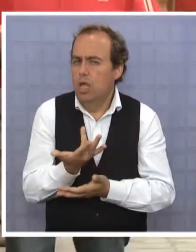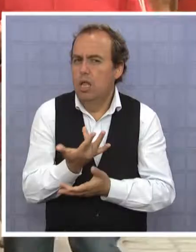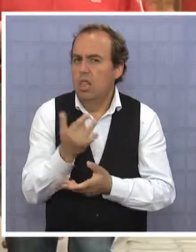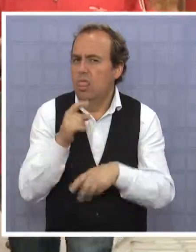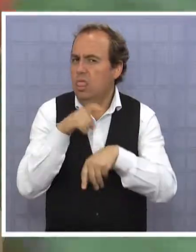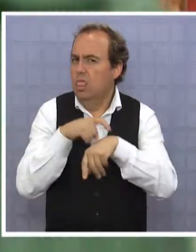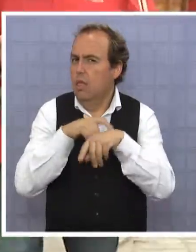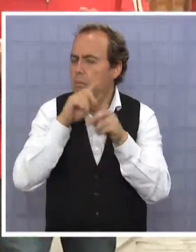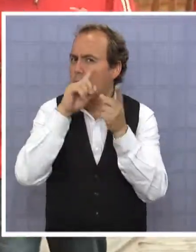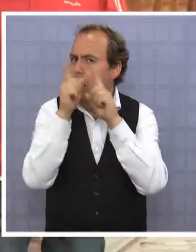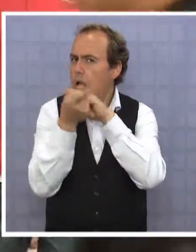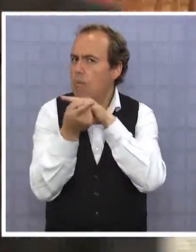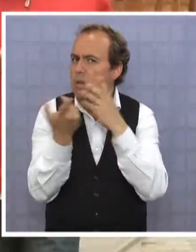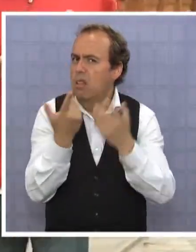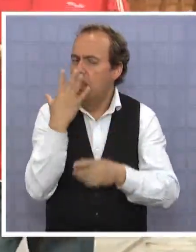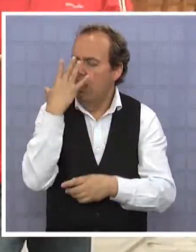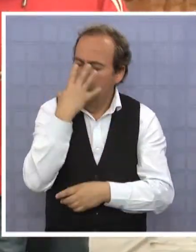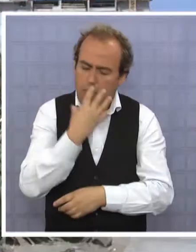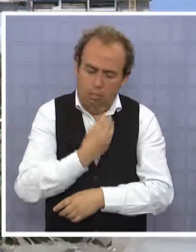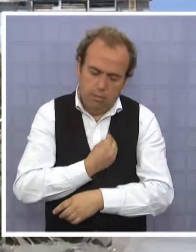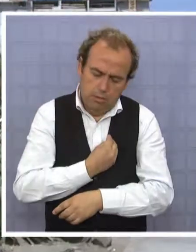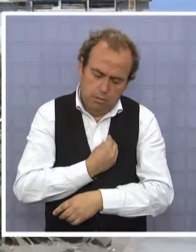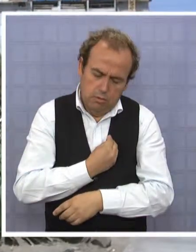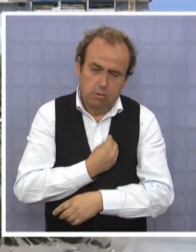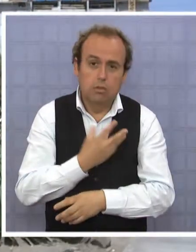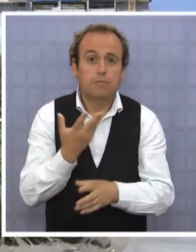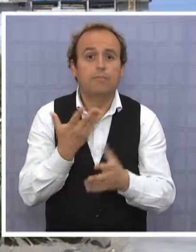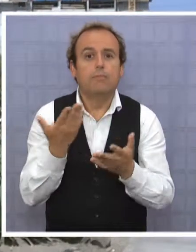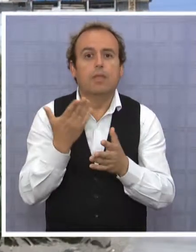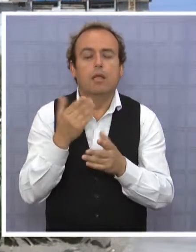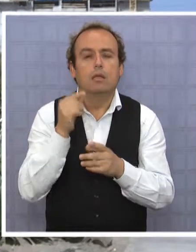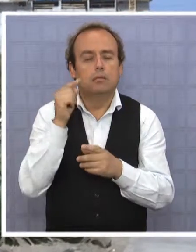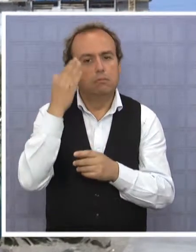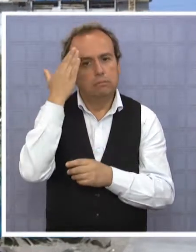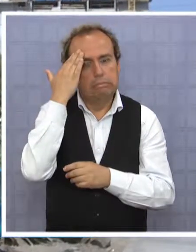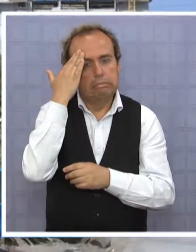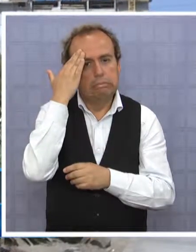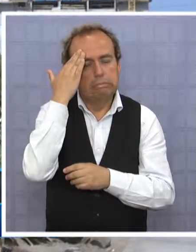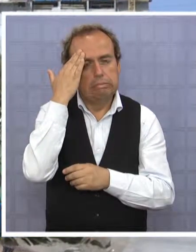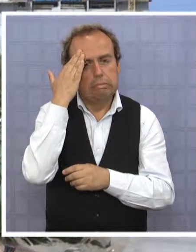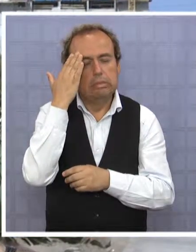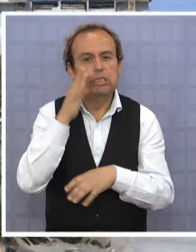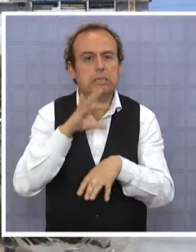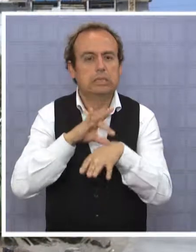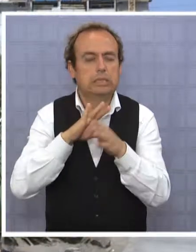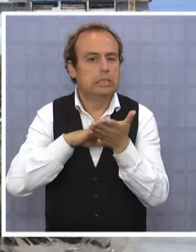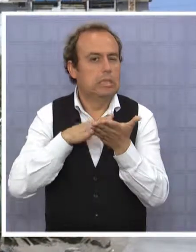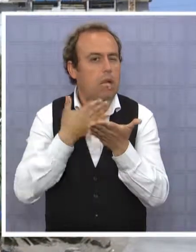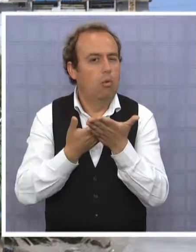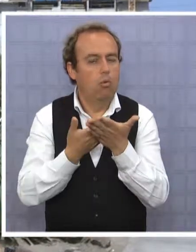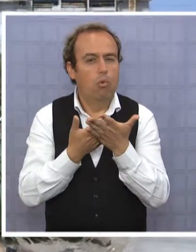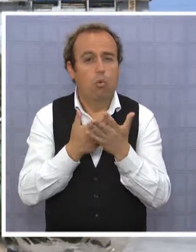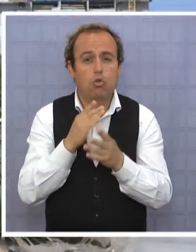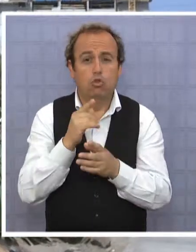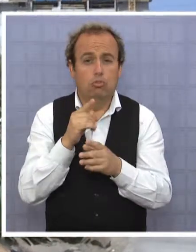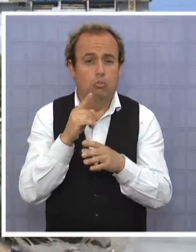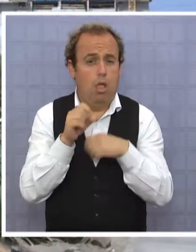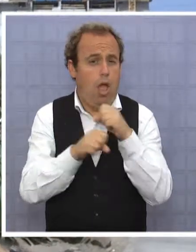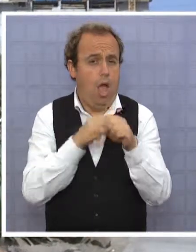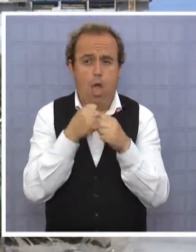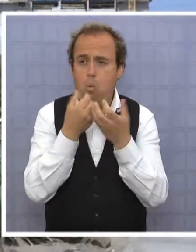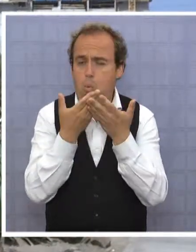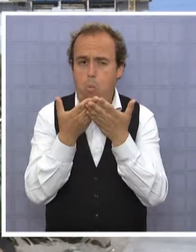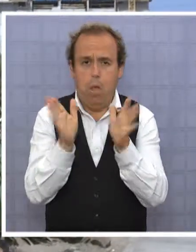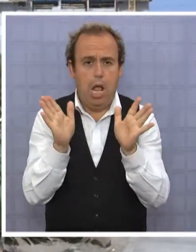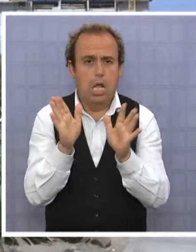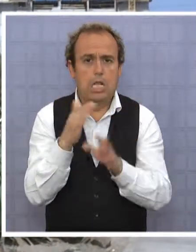el cambio de temporada con la tendencia a la depresión la depresión es un cuadro de la salud mental que se da en todas las edades no solamente en adultos sino